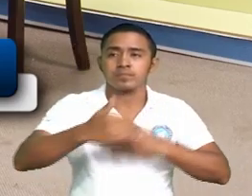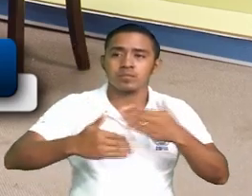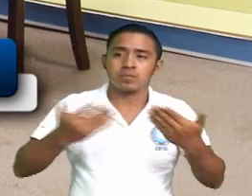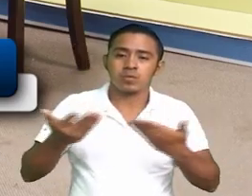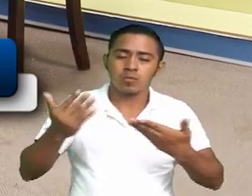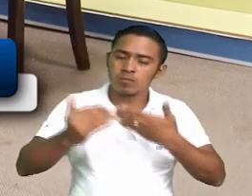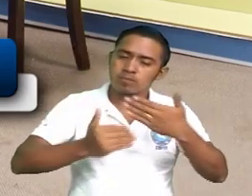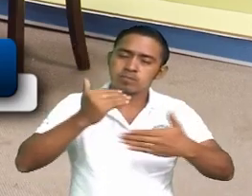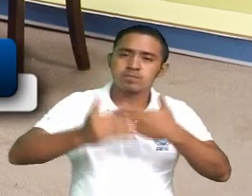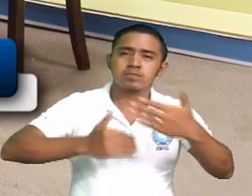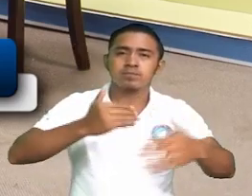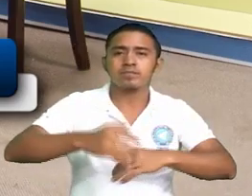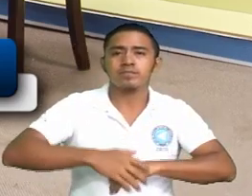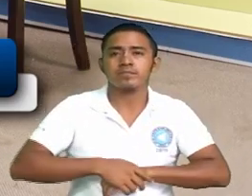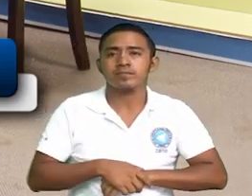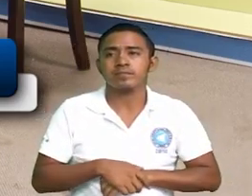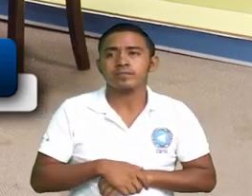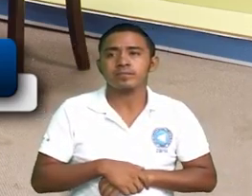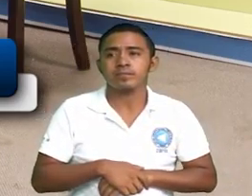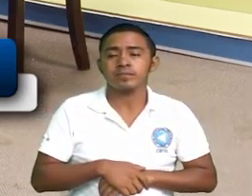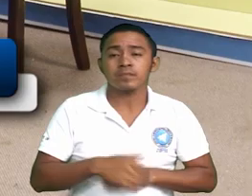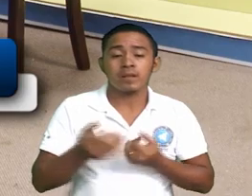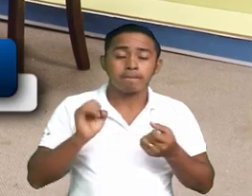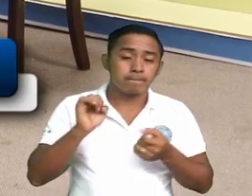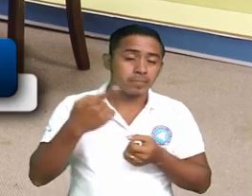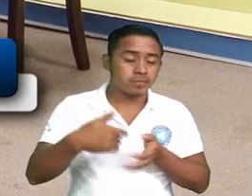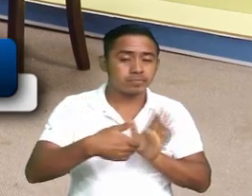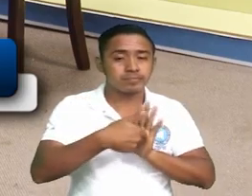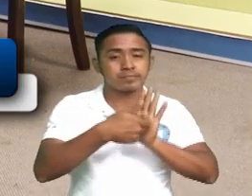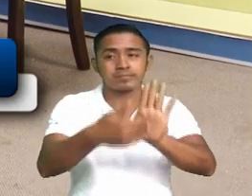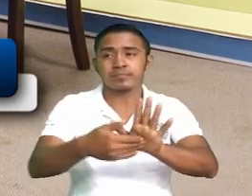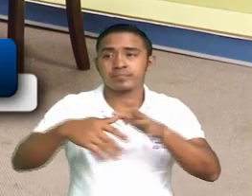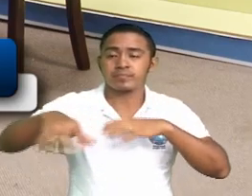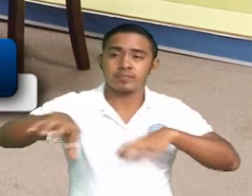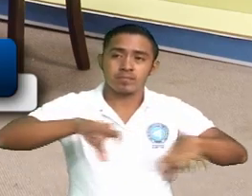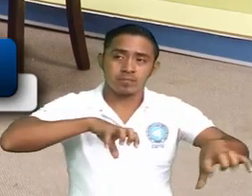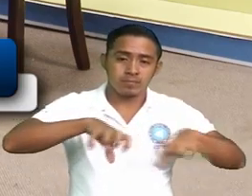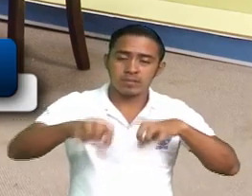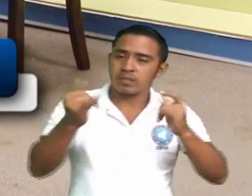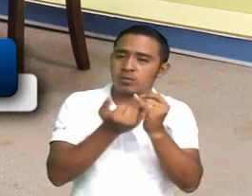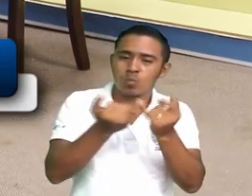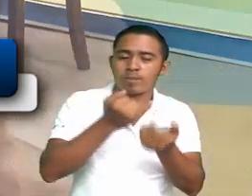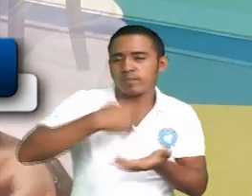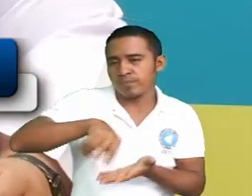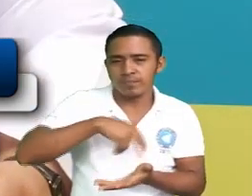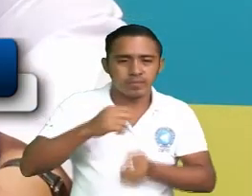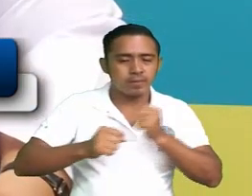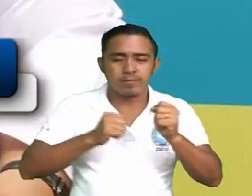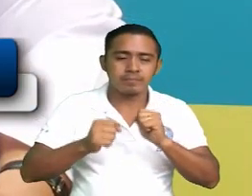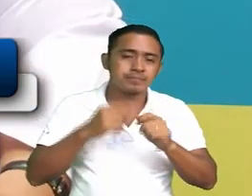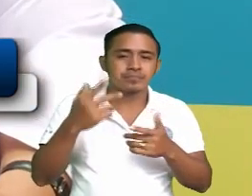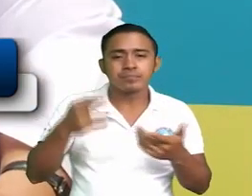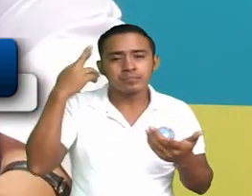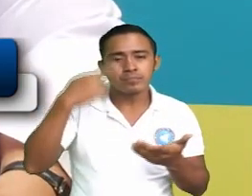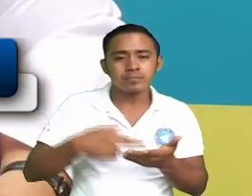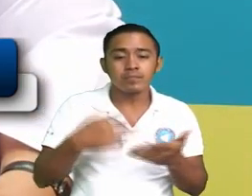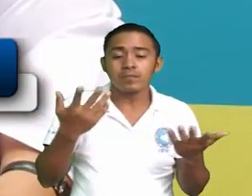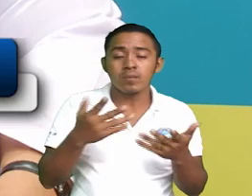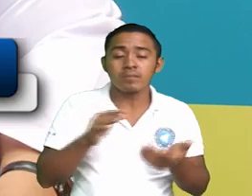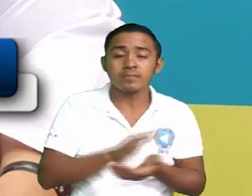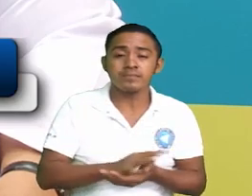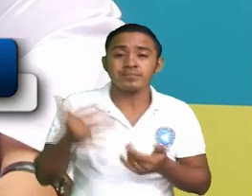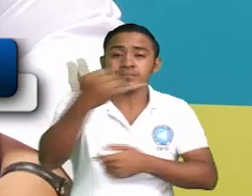este proceso, doctor? Bueno, primeramente el lanzamiento, ¿verdad? Fue una fiesta en conmemoración, ¿verdad?, la apertura de lo que es la Jornada